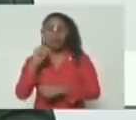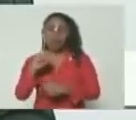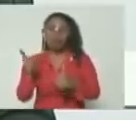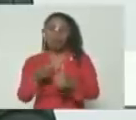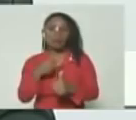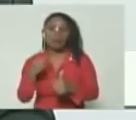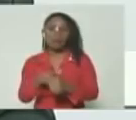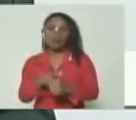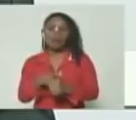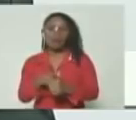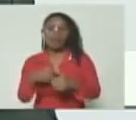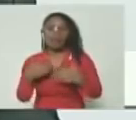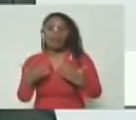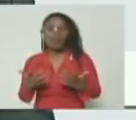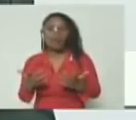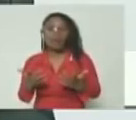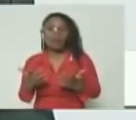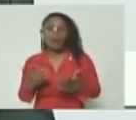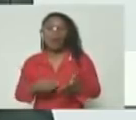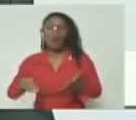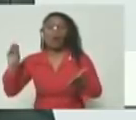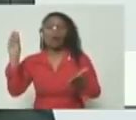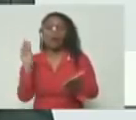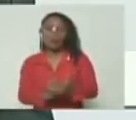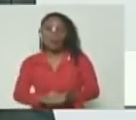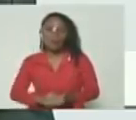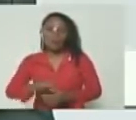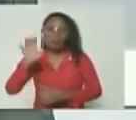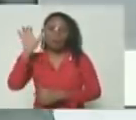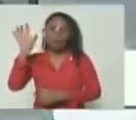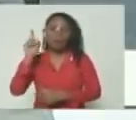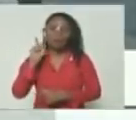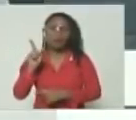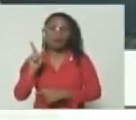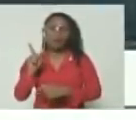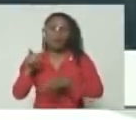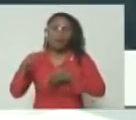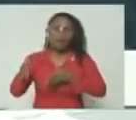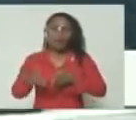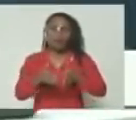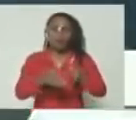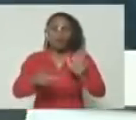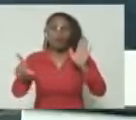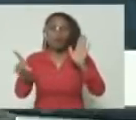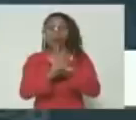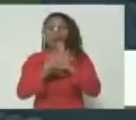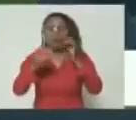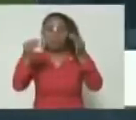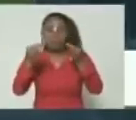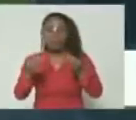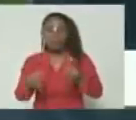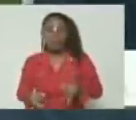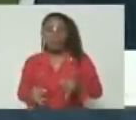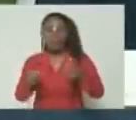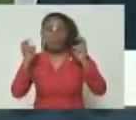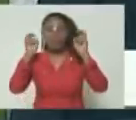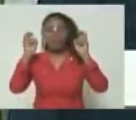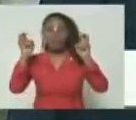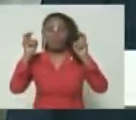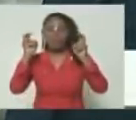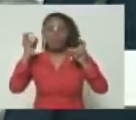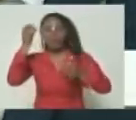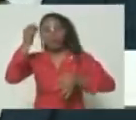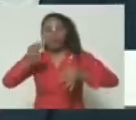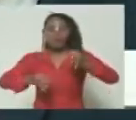de devolver al país su cauce legislativo, su cauce en materia